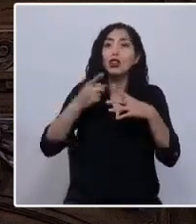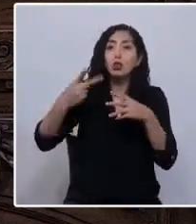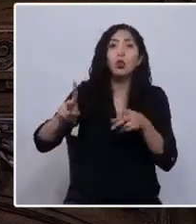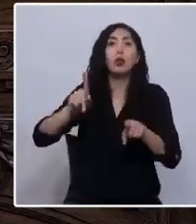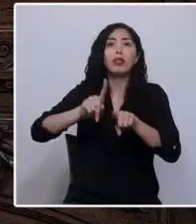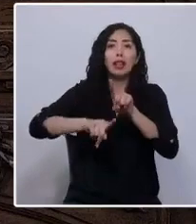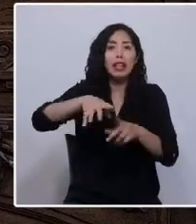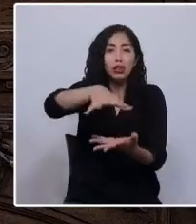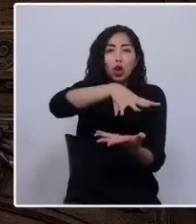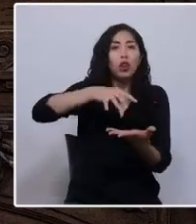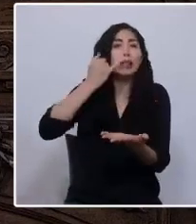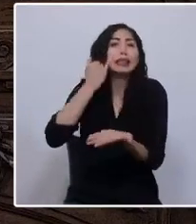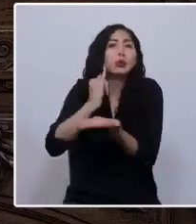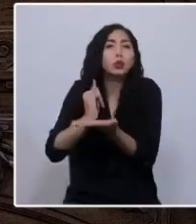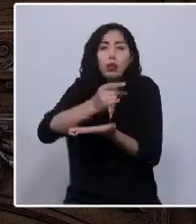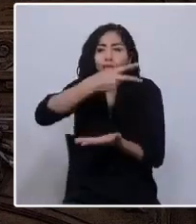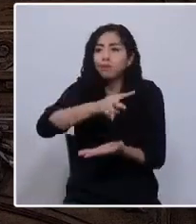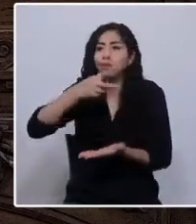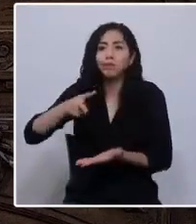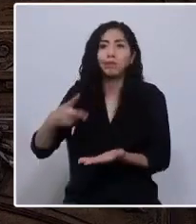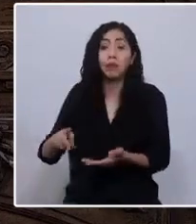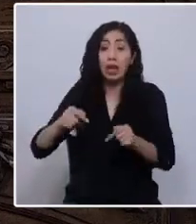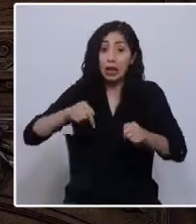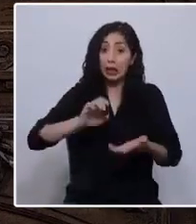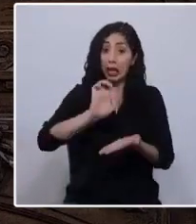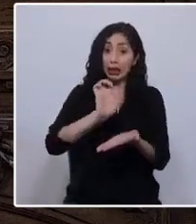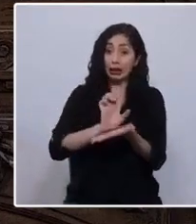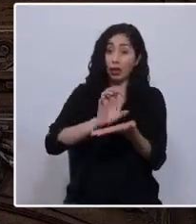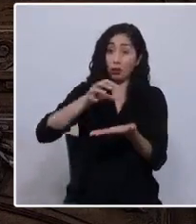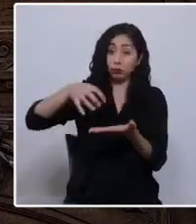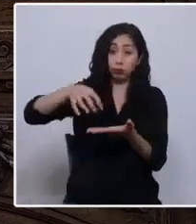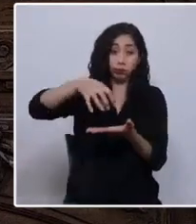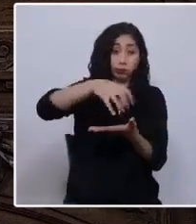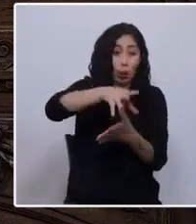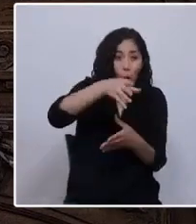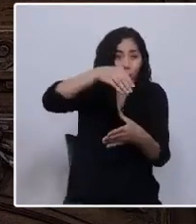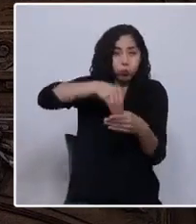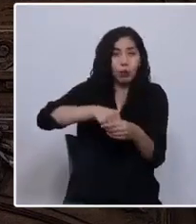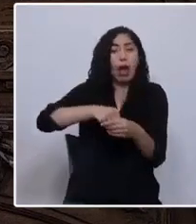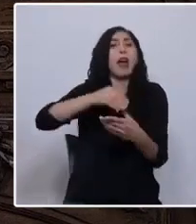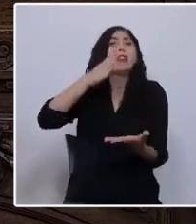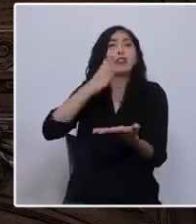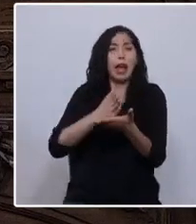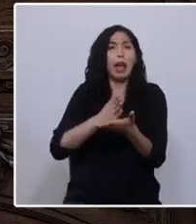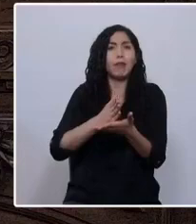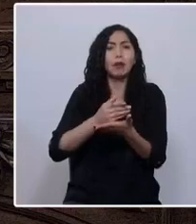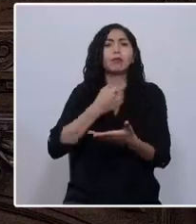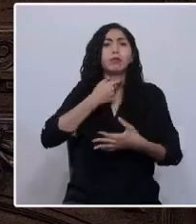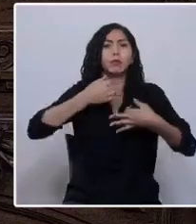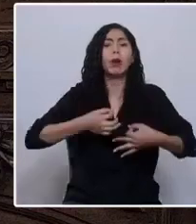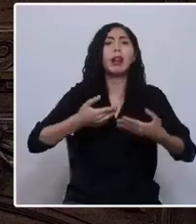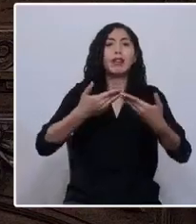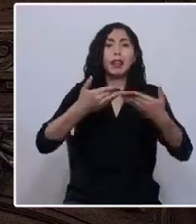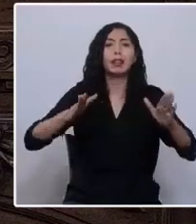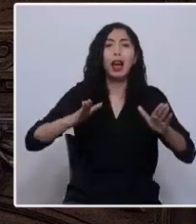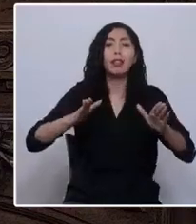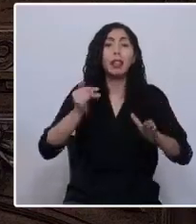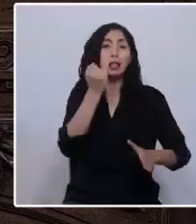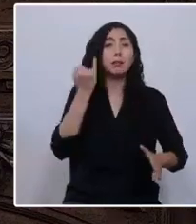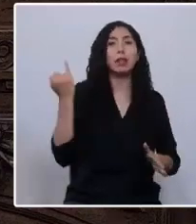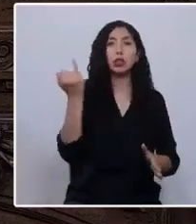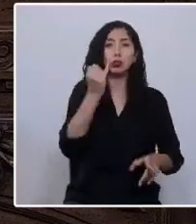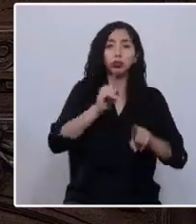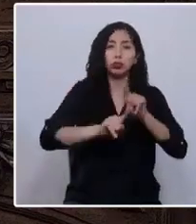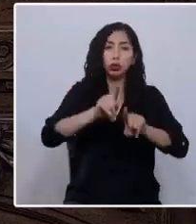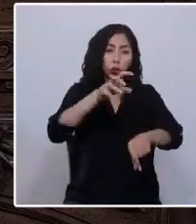instituciones propias este estado plurinacional debe velar por la libertad por la autonomía territorial la libre